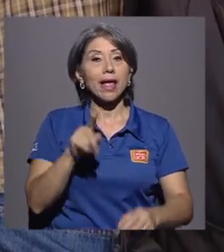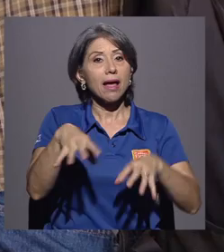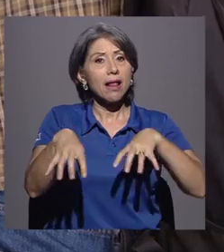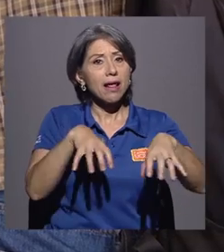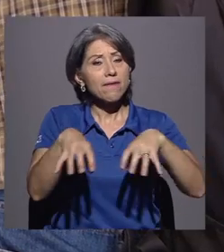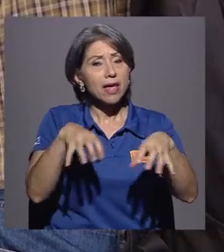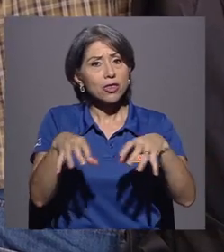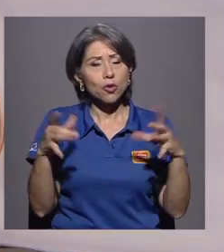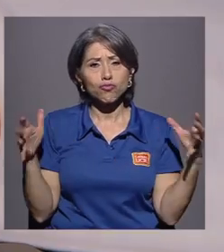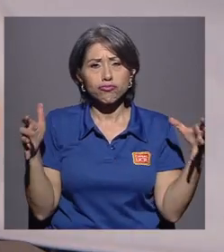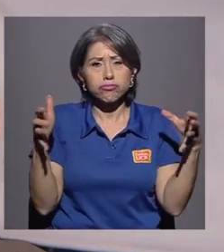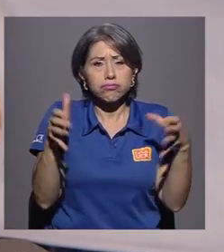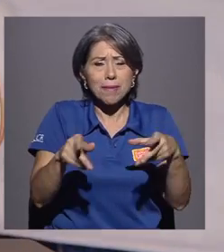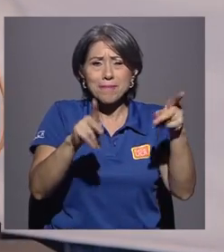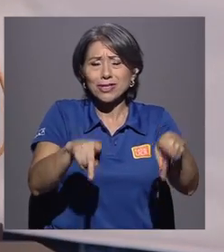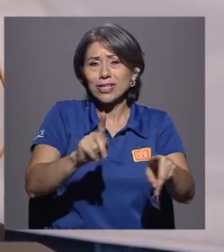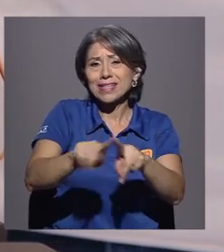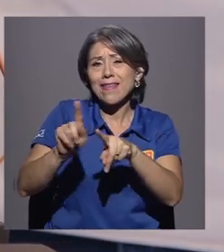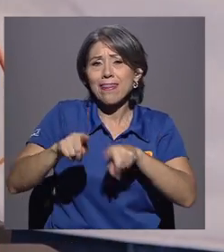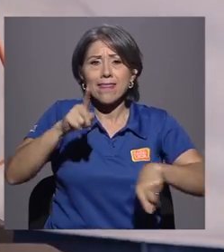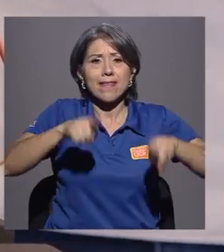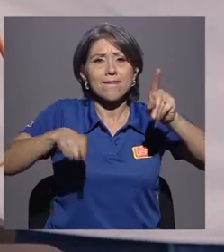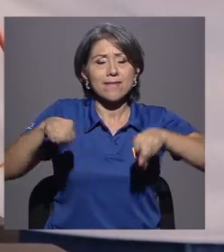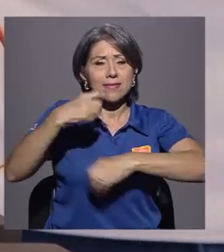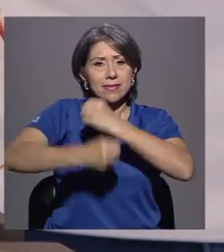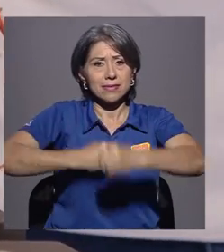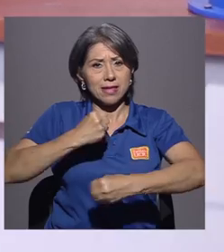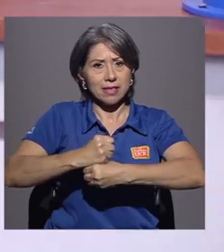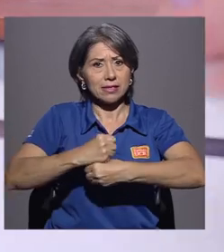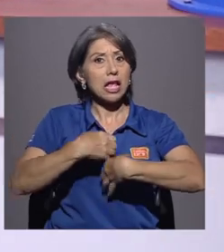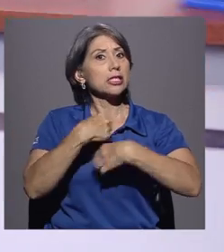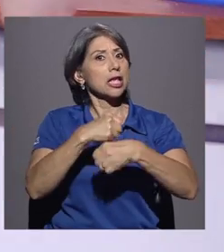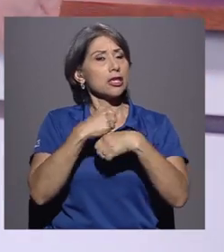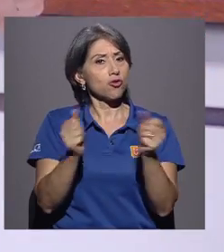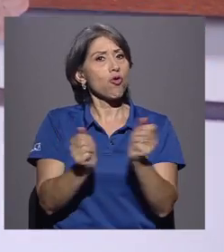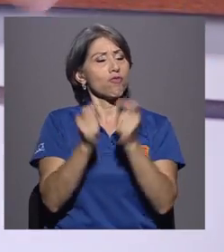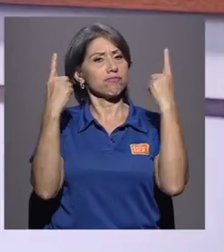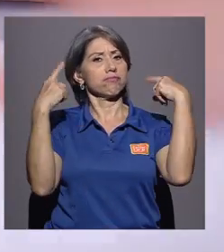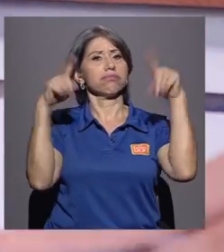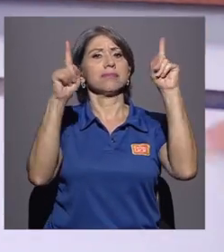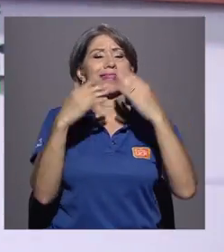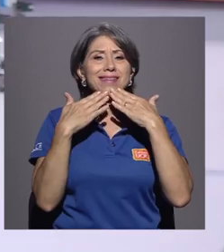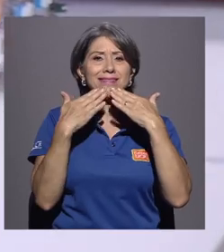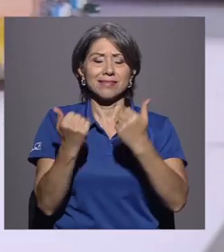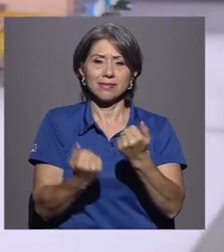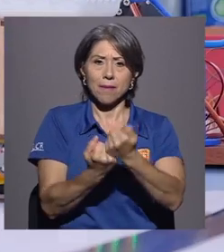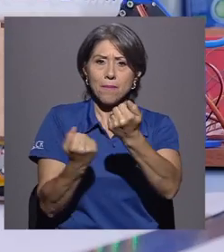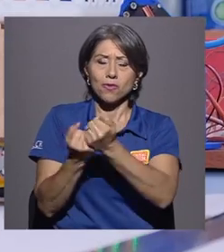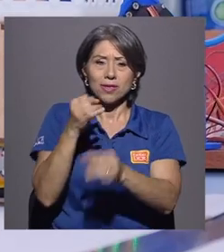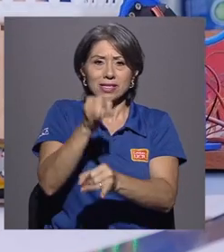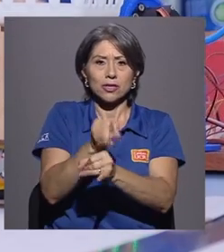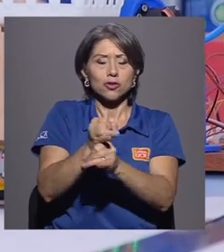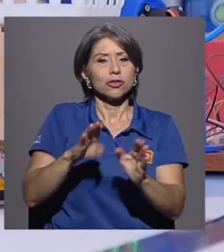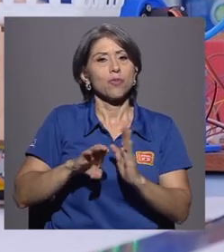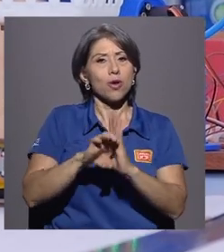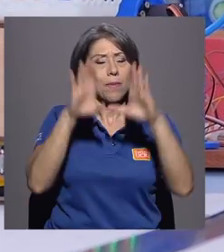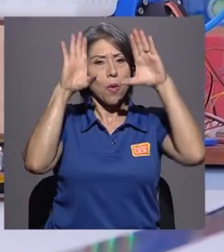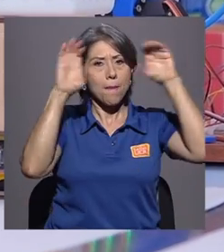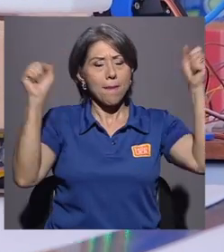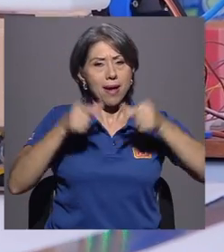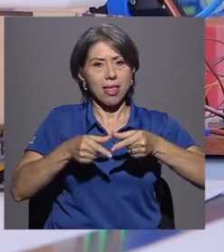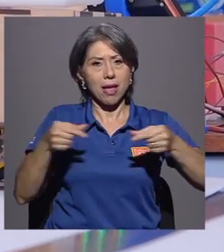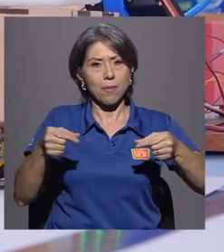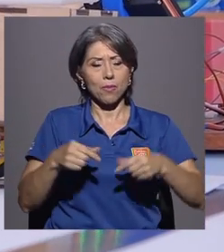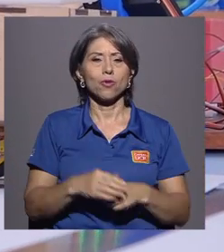El evento, que reunió a público de todas las edades, se realizó exitosamente gracias al apoyo de instituciones como la Embajada